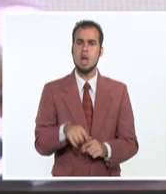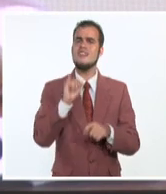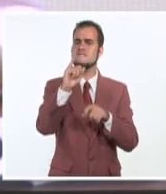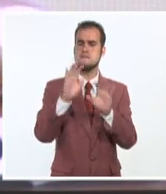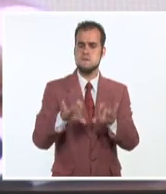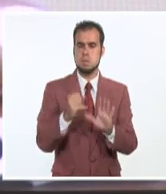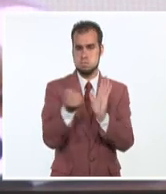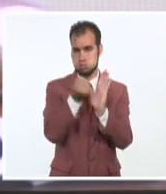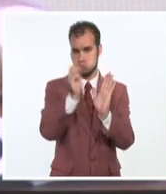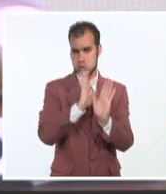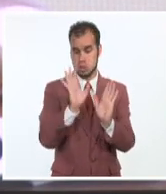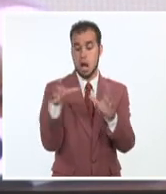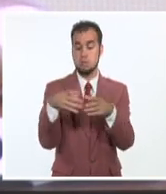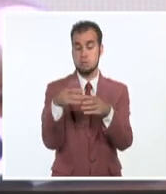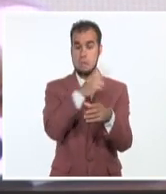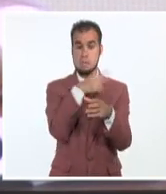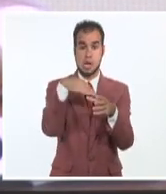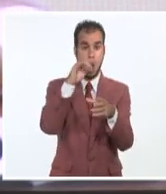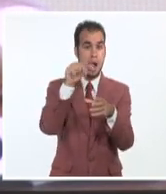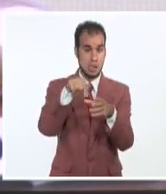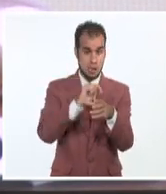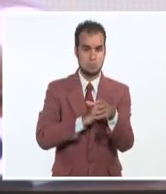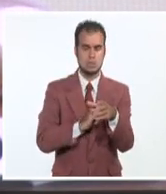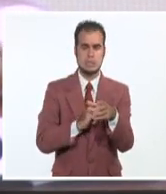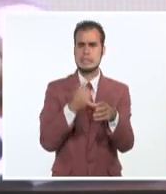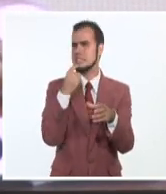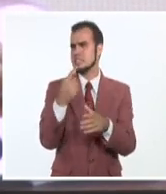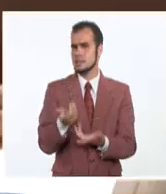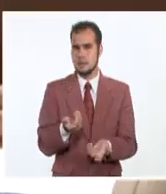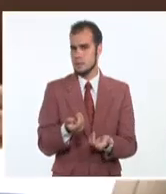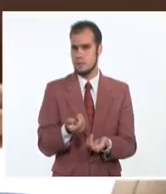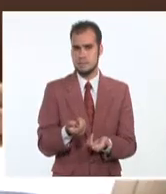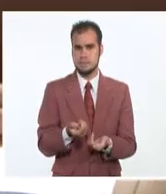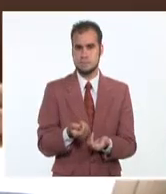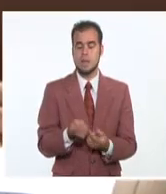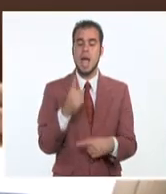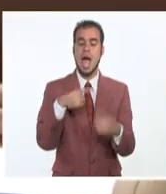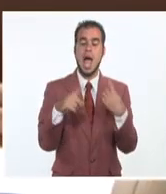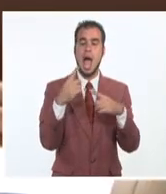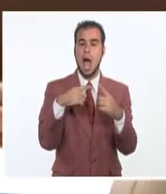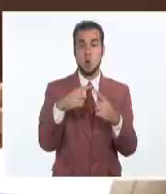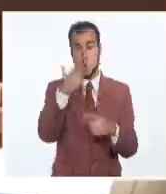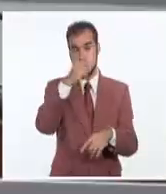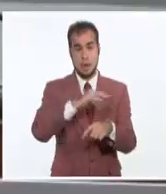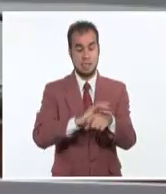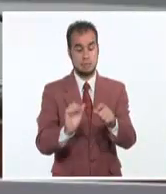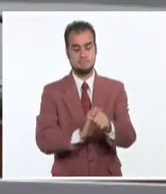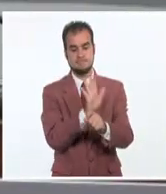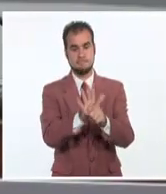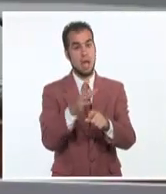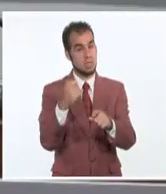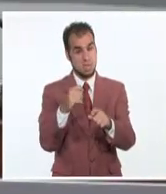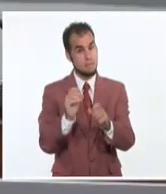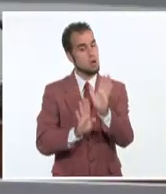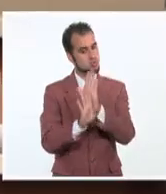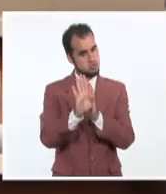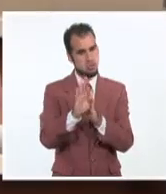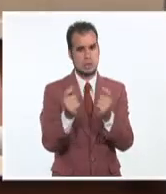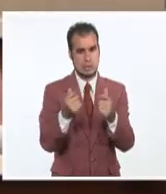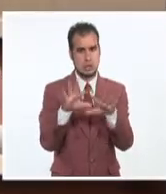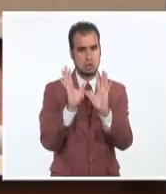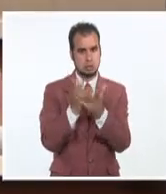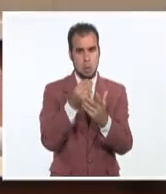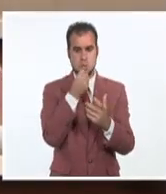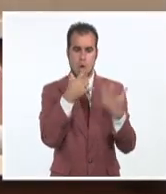el máximo órgano de gobierno incluye la necesidad de superar las restricciones de la pandemia y lograr mayores rendimientos